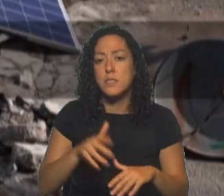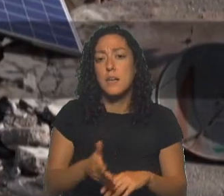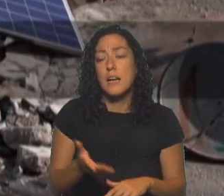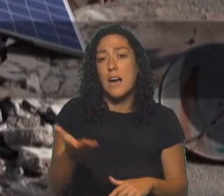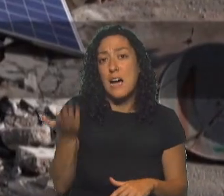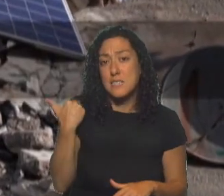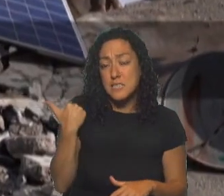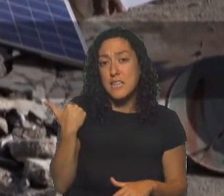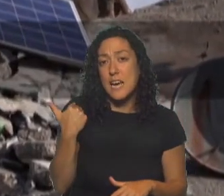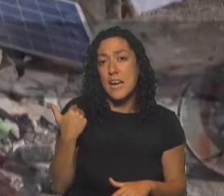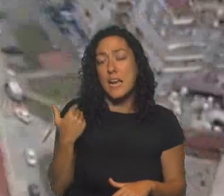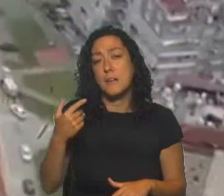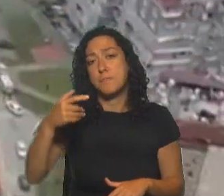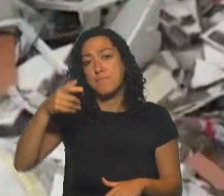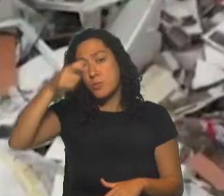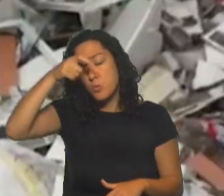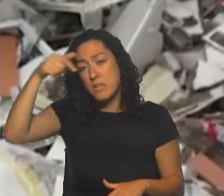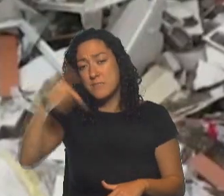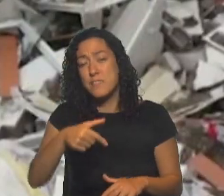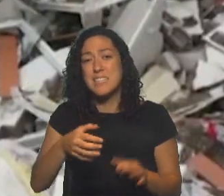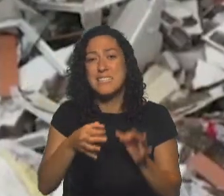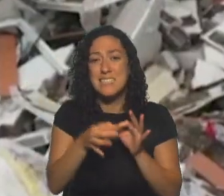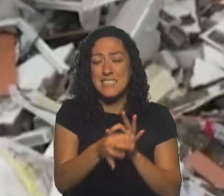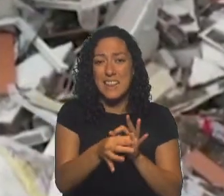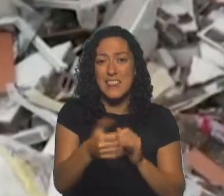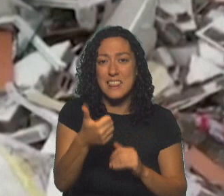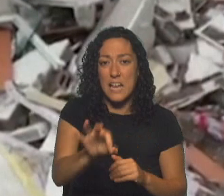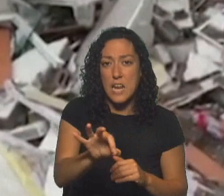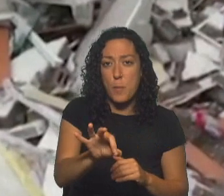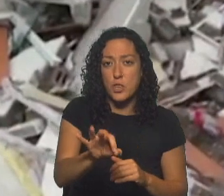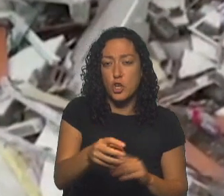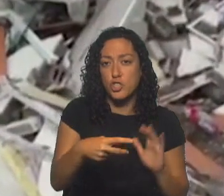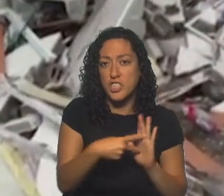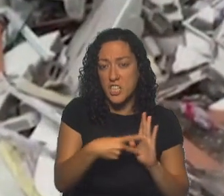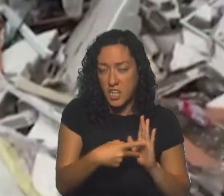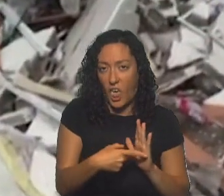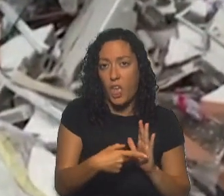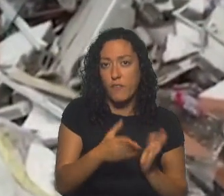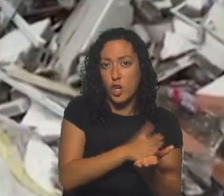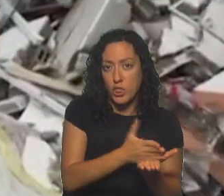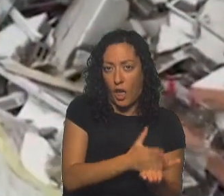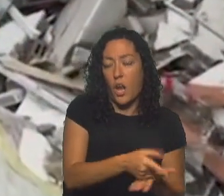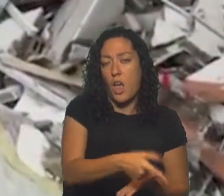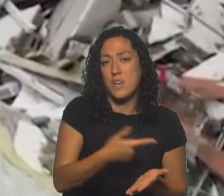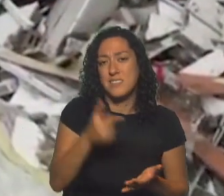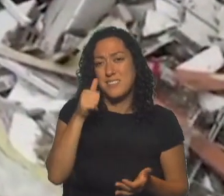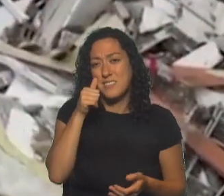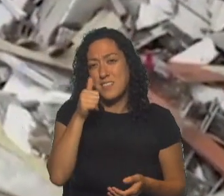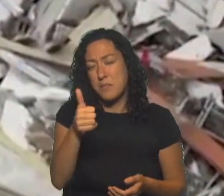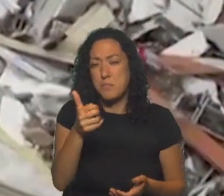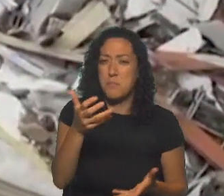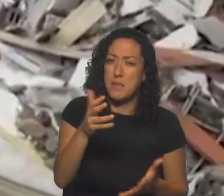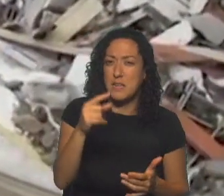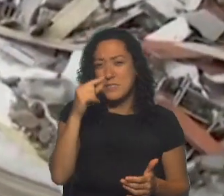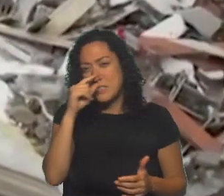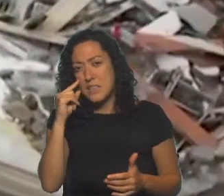ayer en el sureste de Turquía, a unos 60 kilómetros de la frontera con Siria, dejó hasta el momento más de 6.000, hasta se habla